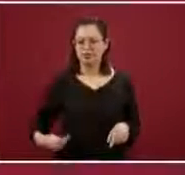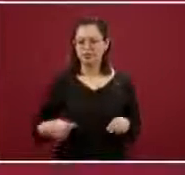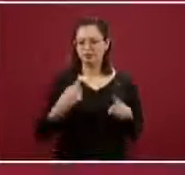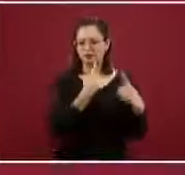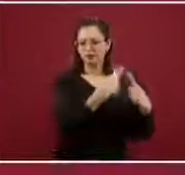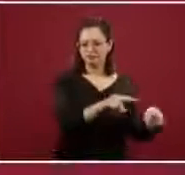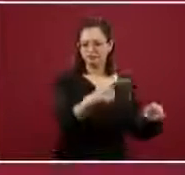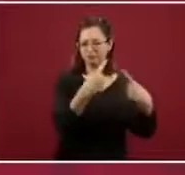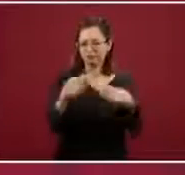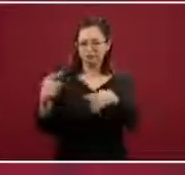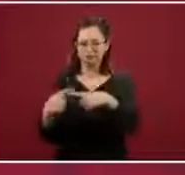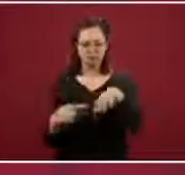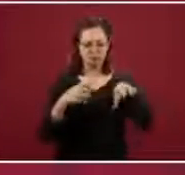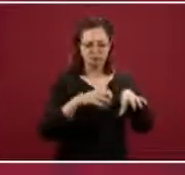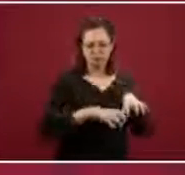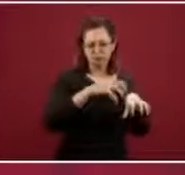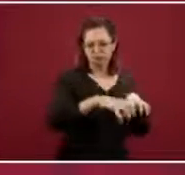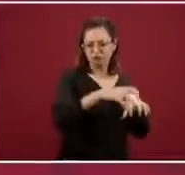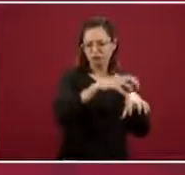municipios muy